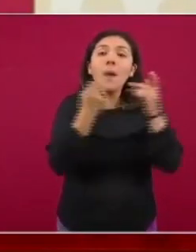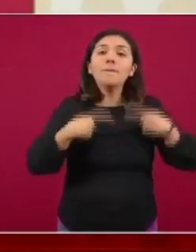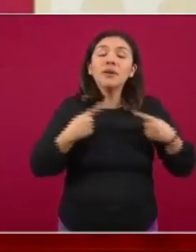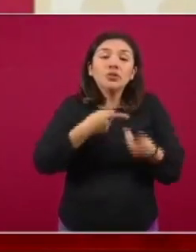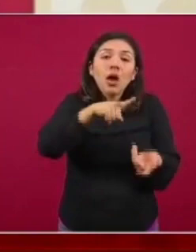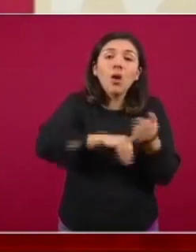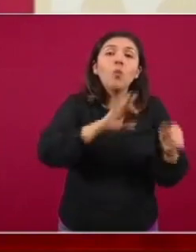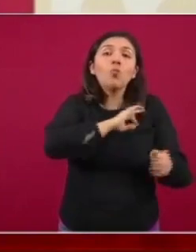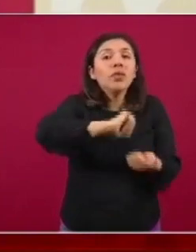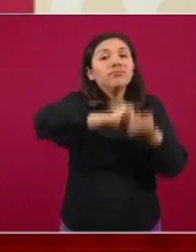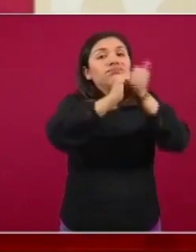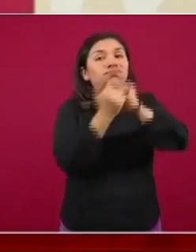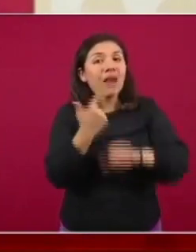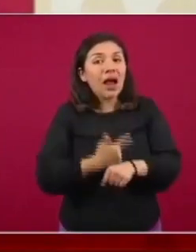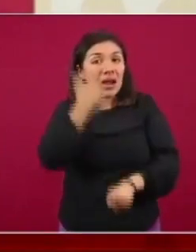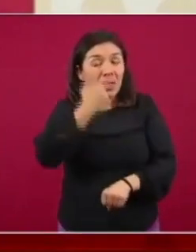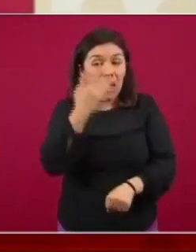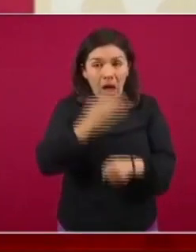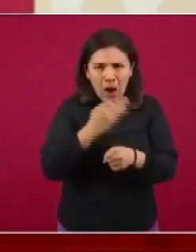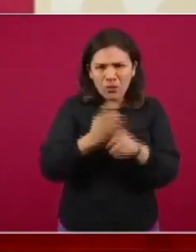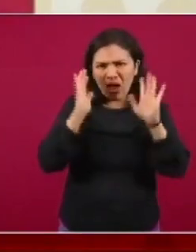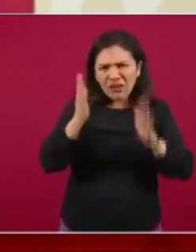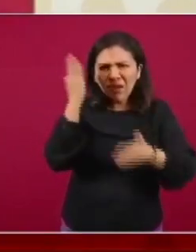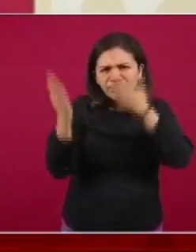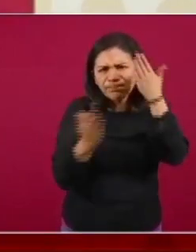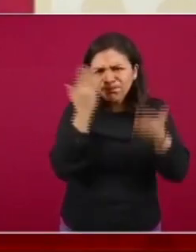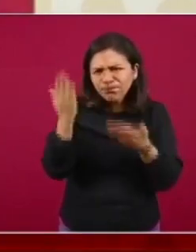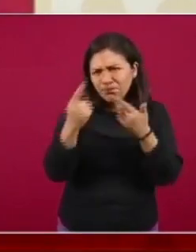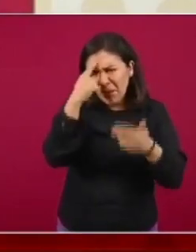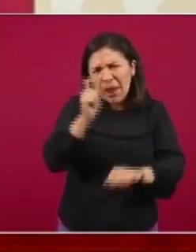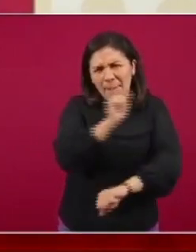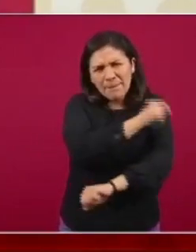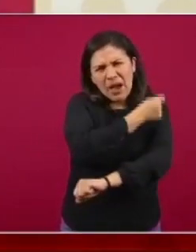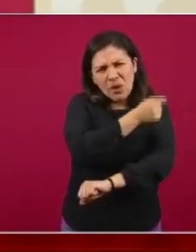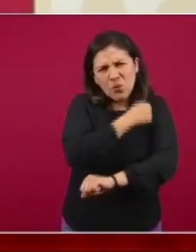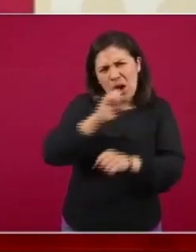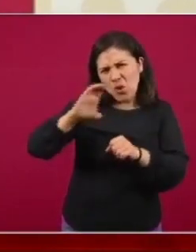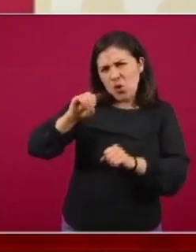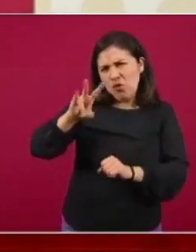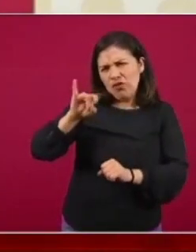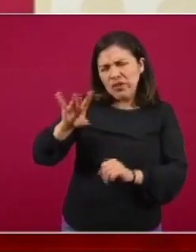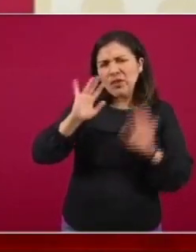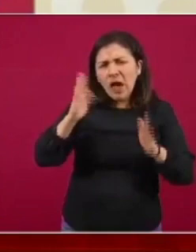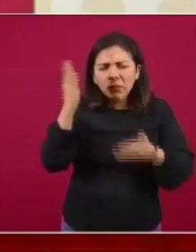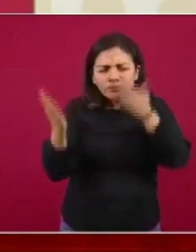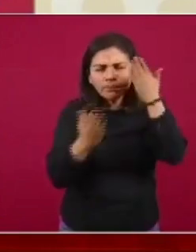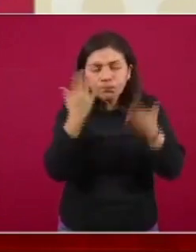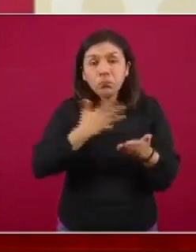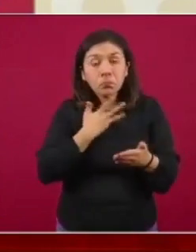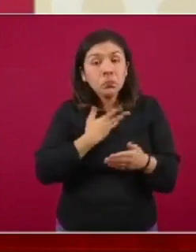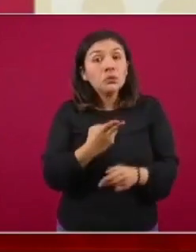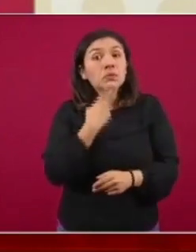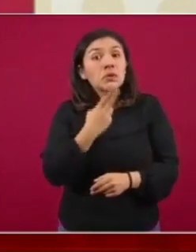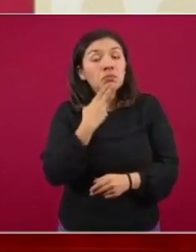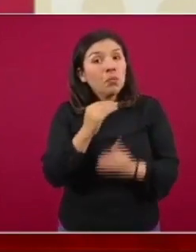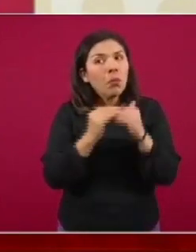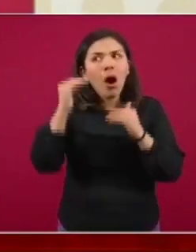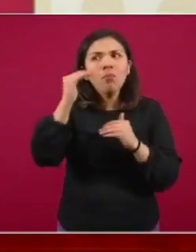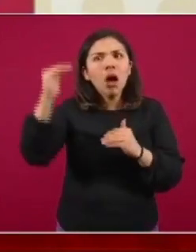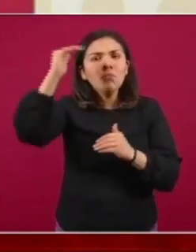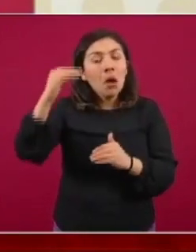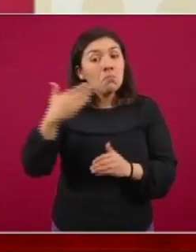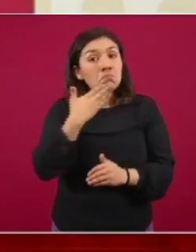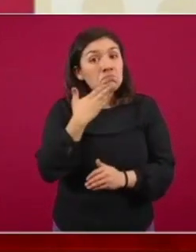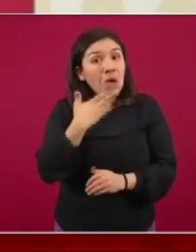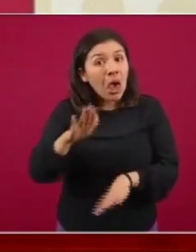alto riesgo. Hasta ahora los estudios preliminares de las vacunas para COVID han tenido los grados de efectividad muy buenos,